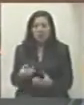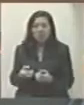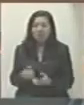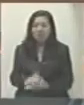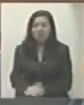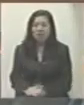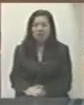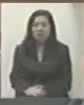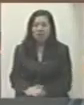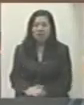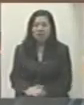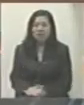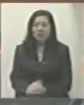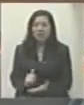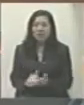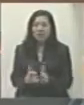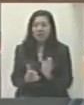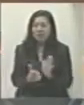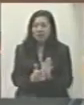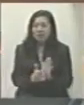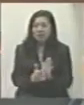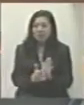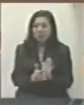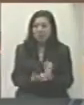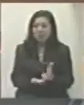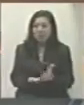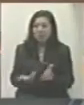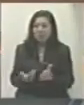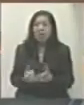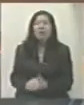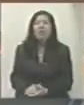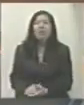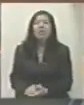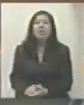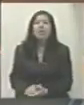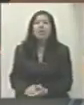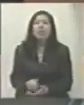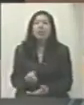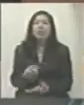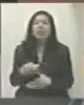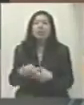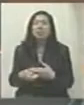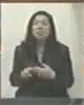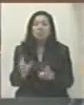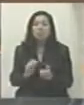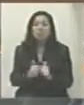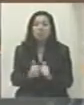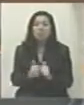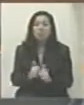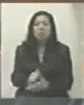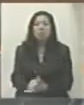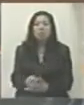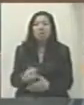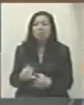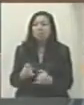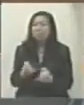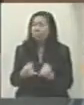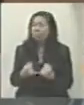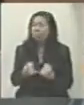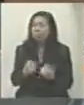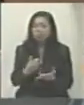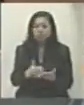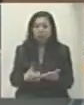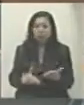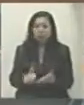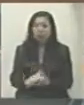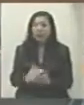simulación. Lo que está en la ley, lo que nos lleva, señor presidente, y ese es mi temor, a que este proceso se convierta en una pugna interminable en